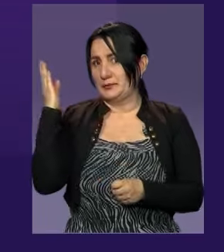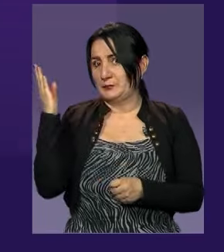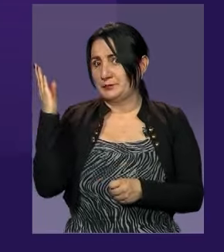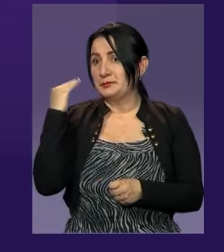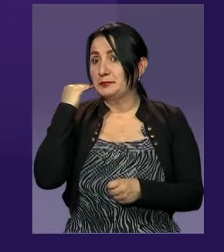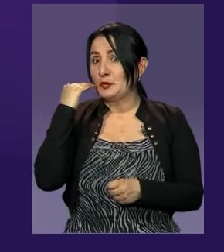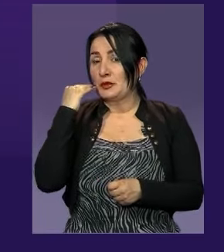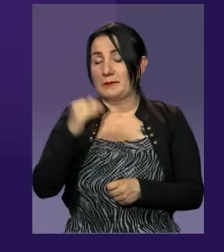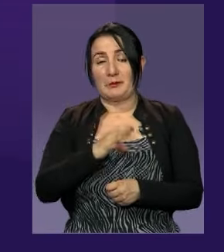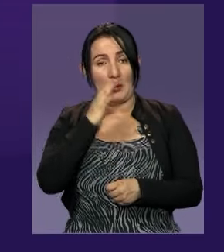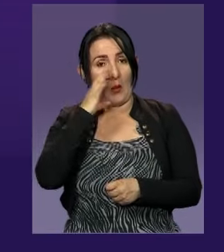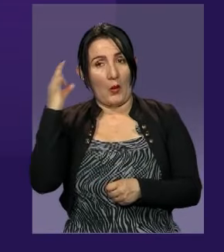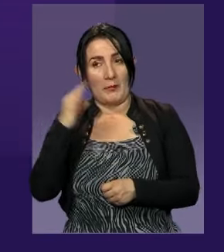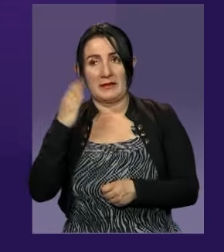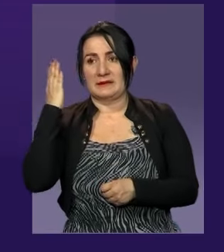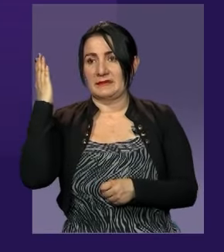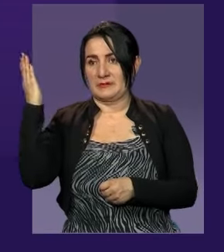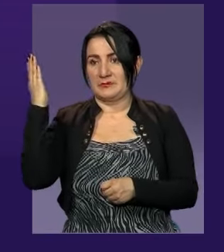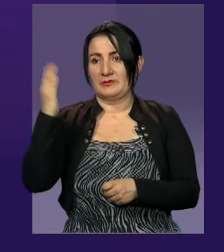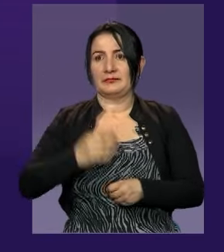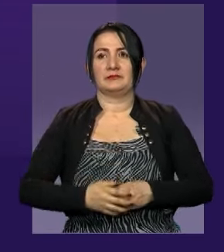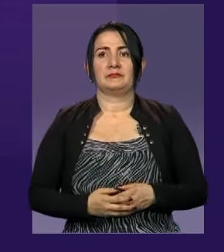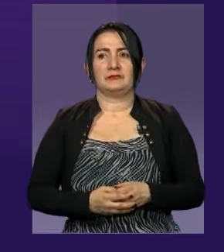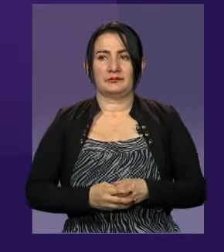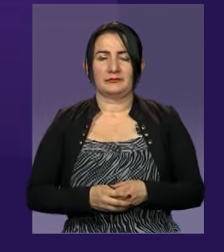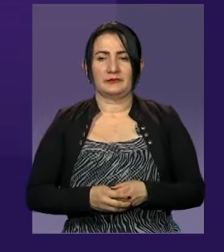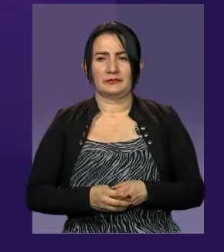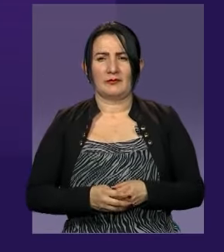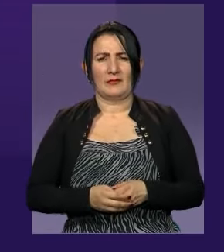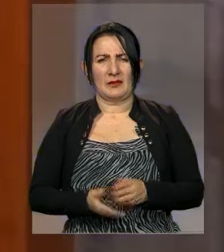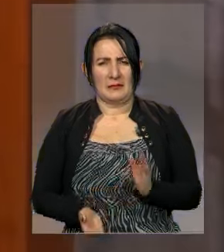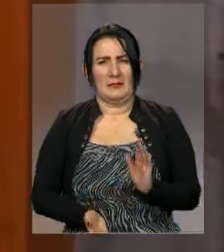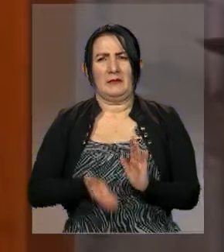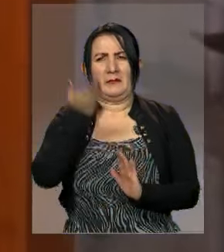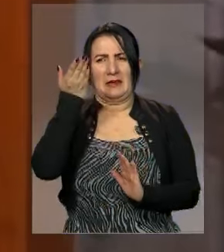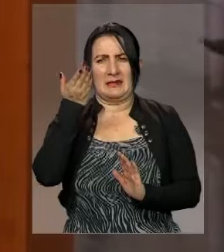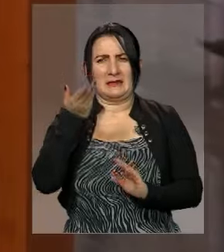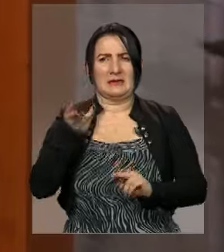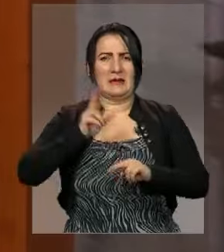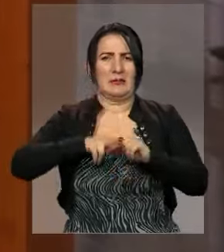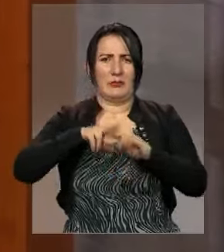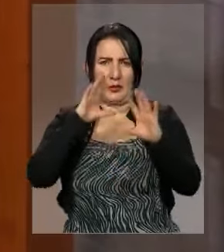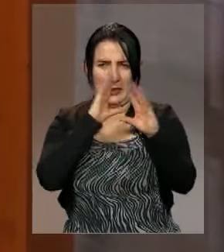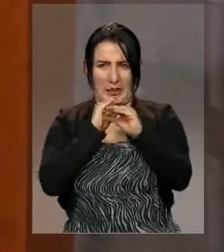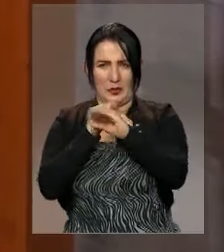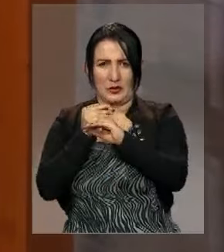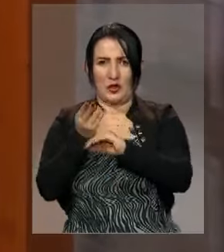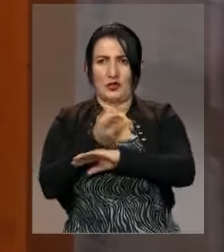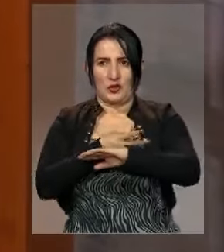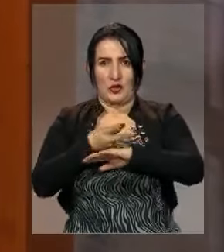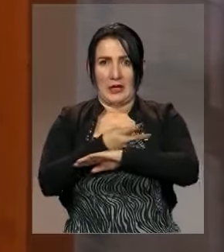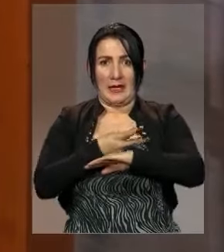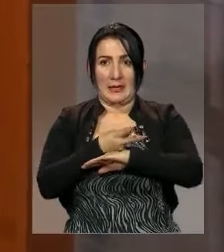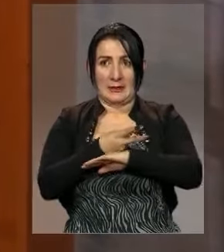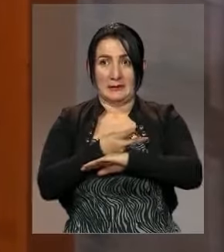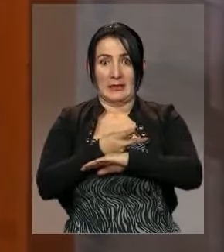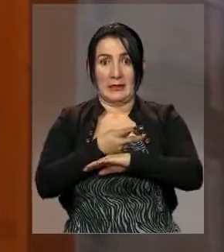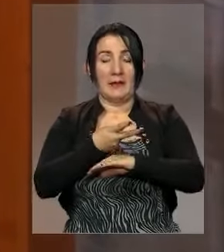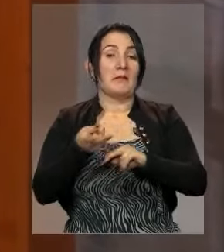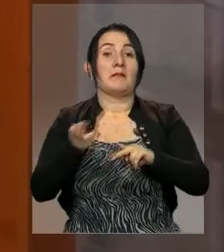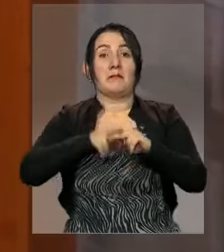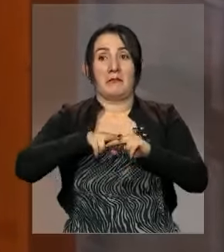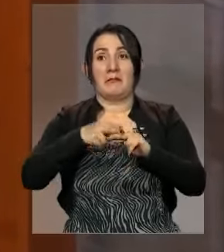8.992.000 mujeres y de 13.040.000 hombres. Aumentamos esa jornada nocturna 2 horas, son 2 horas que ganarían